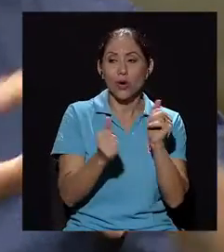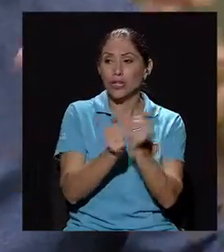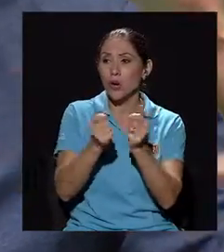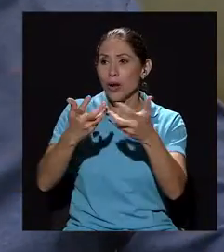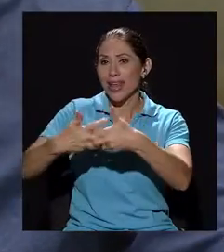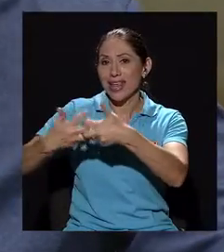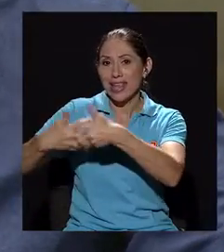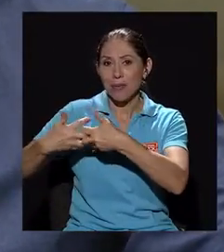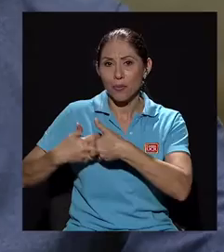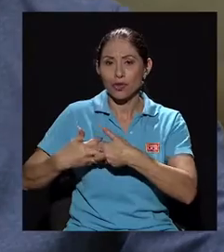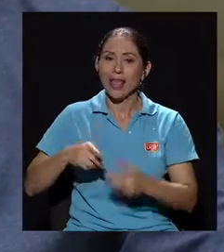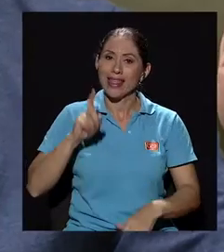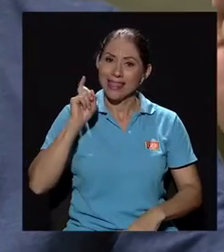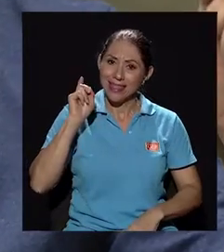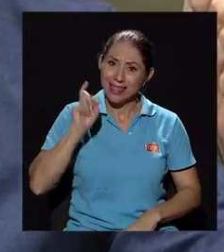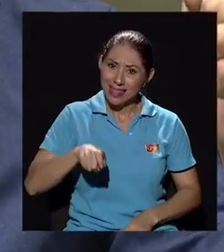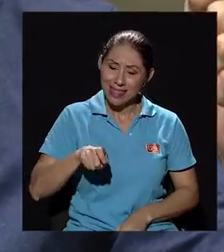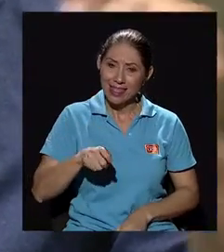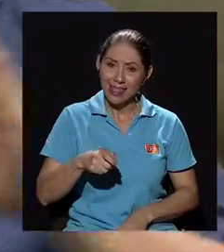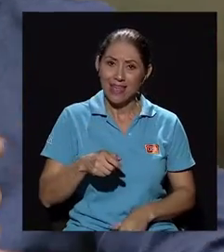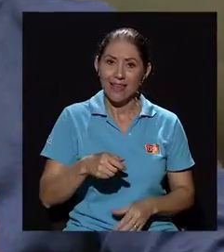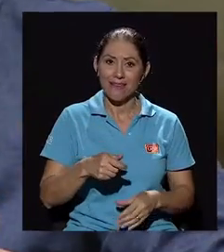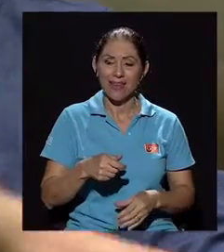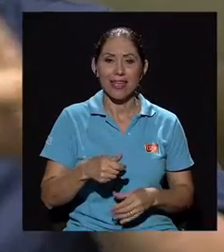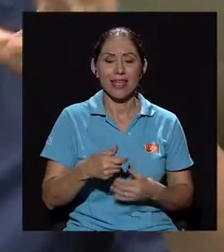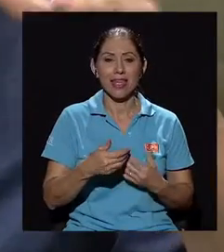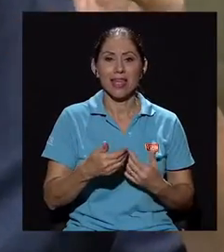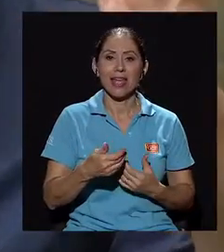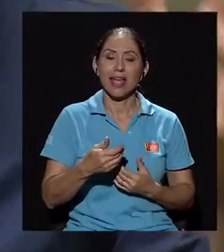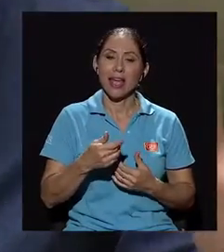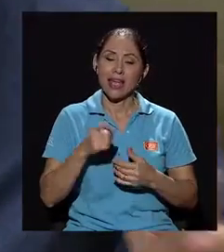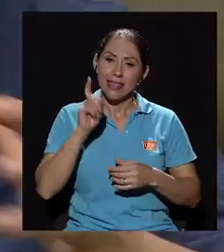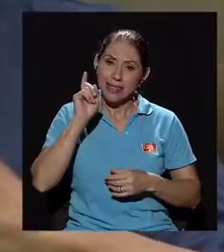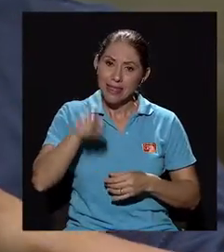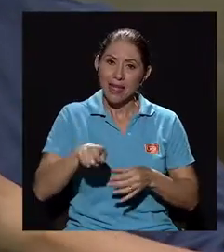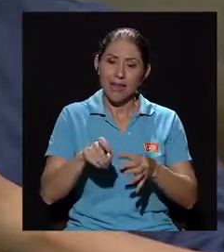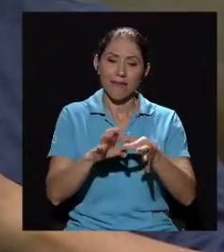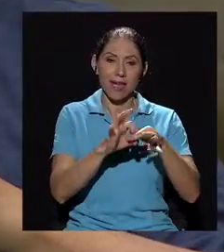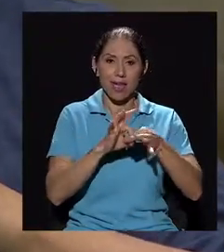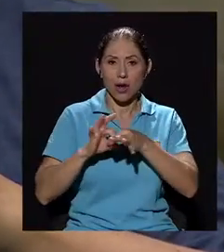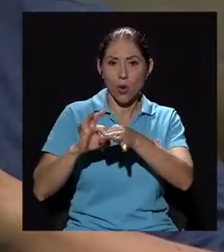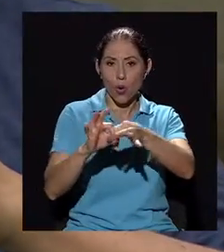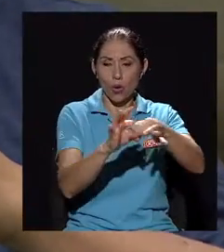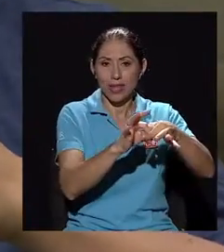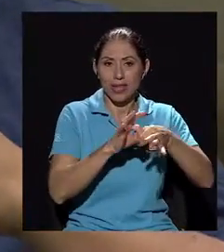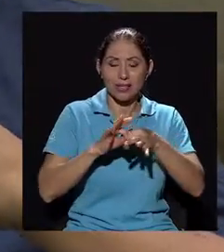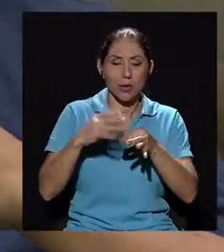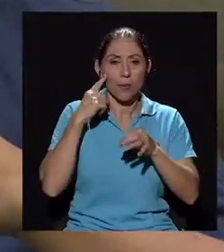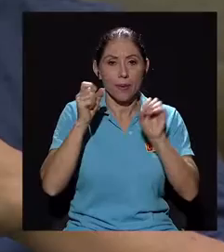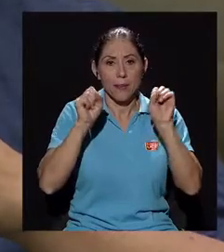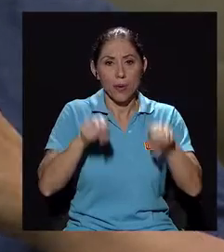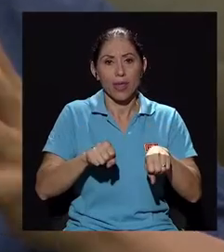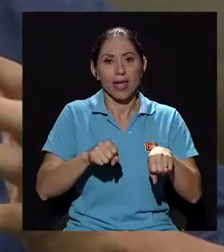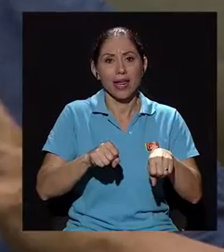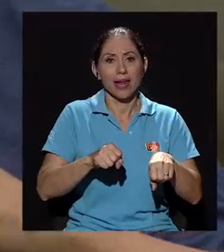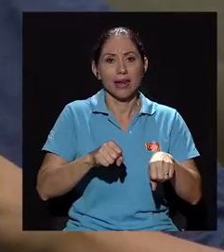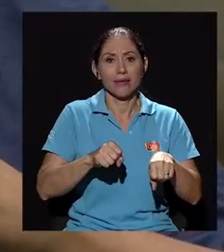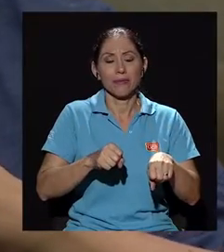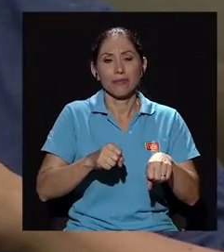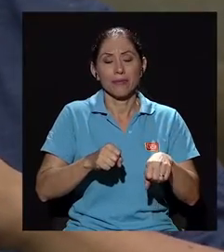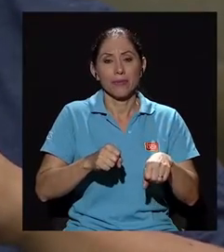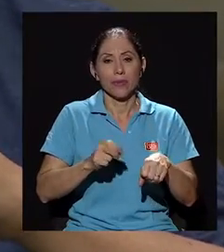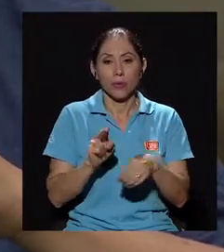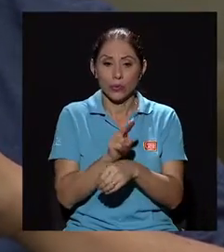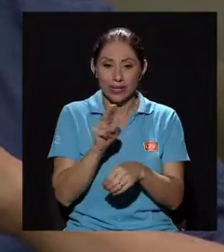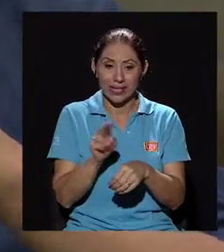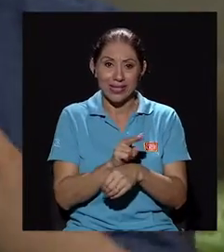o sea, debe haber, perdón, es que hay un detalle, una coordinación, ¿verdad?, para poder distribuir el órgano